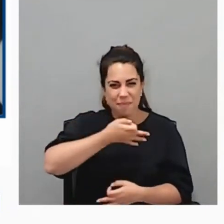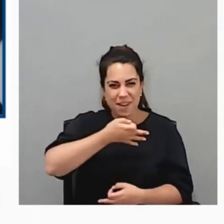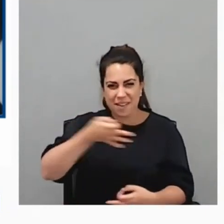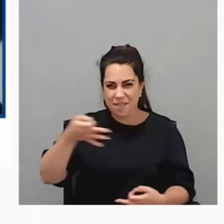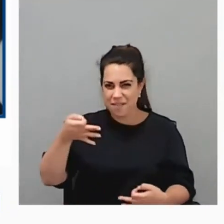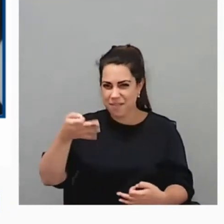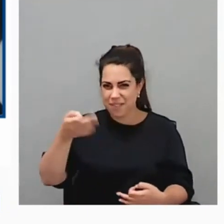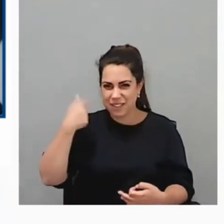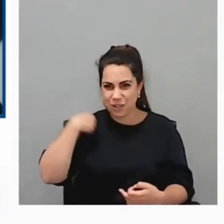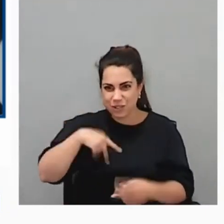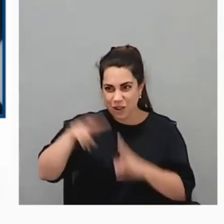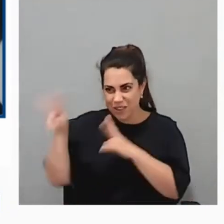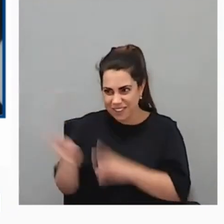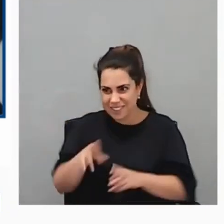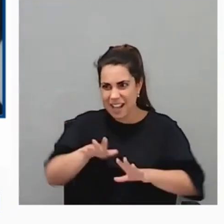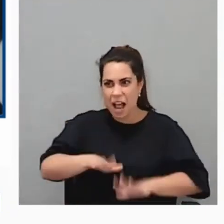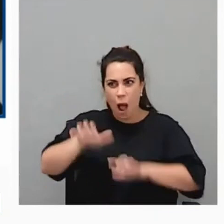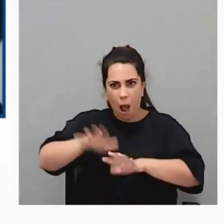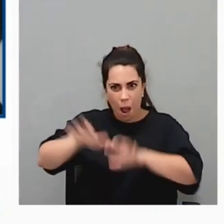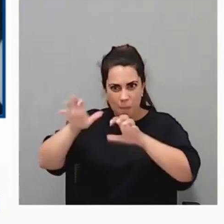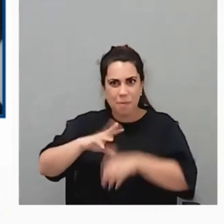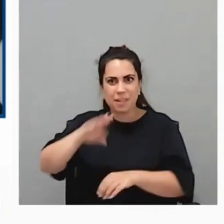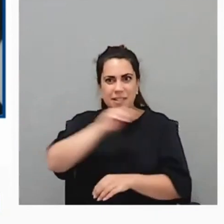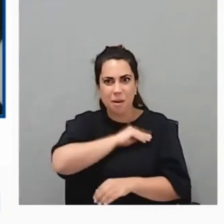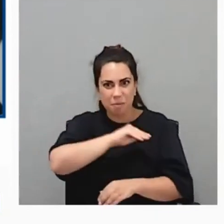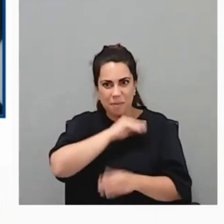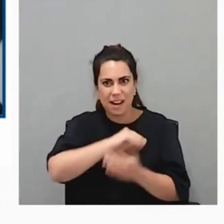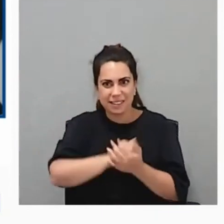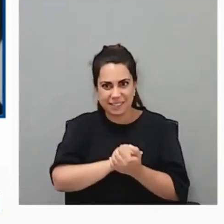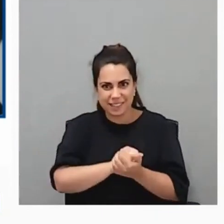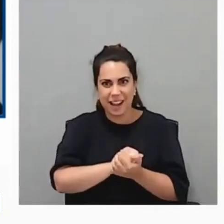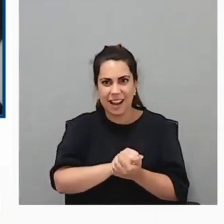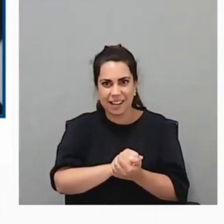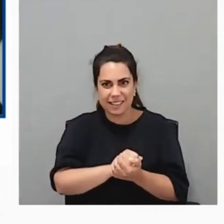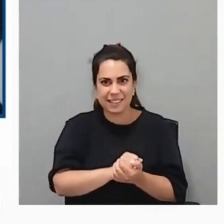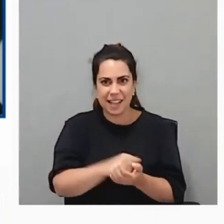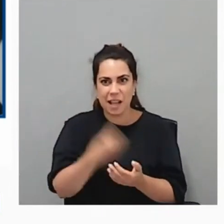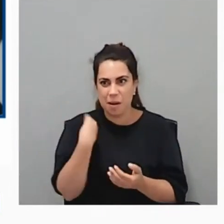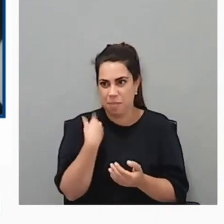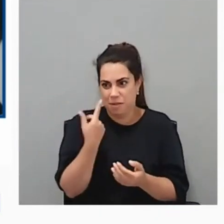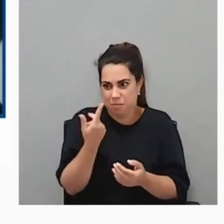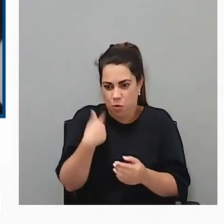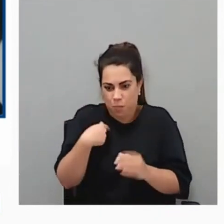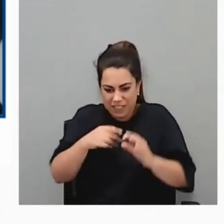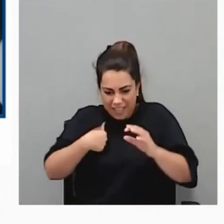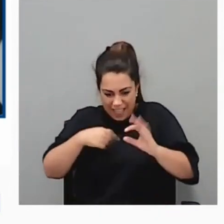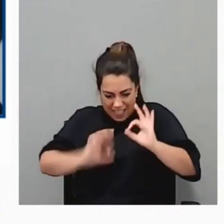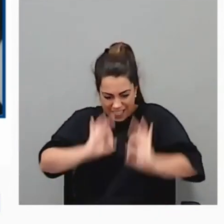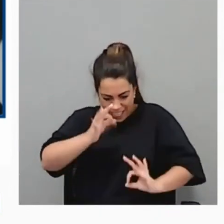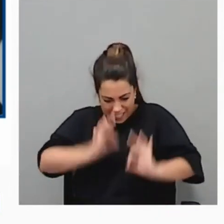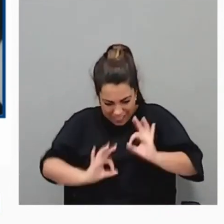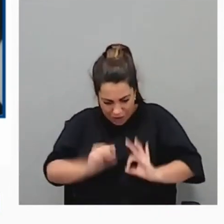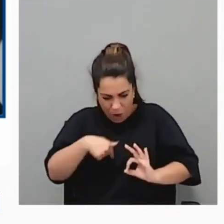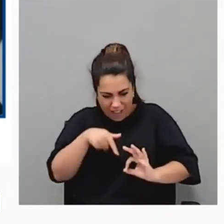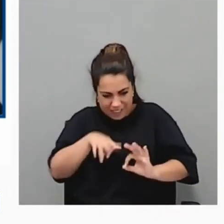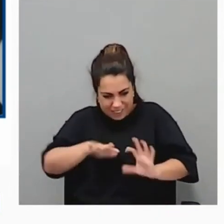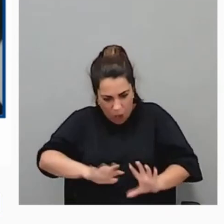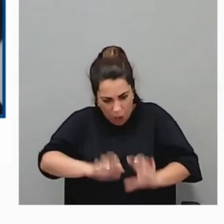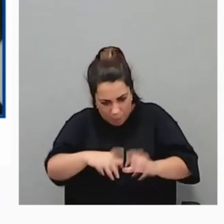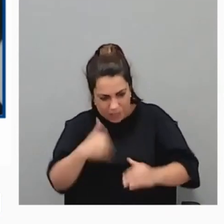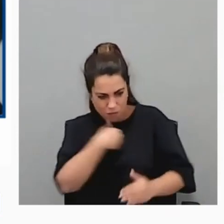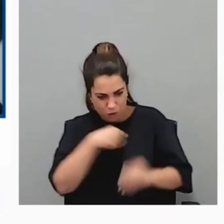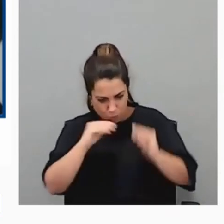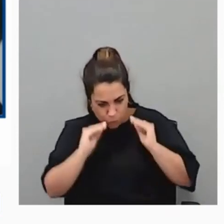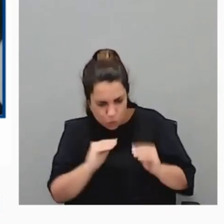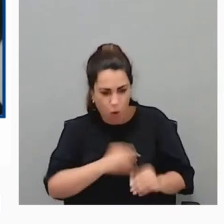esa serie, ¿no? Cómo aprendía las funciones de cada una de las células, ¿no?, de los glóbulos rojos, de los glóbulos blancos.